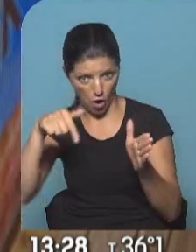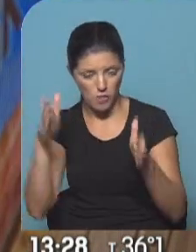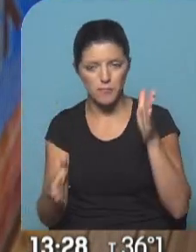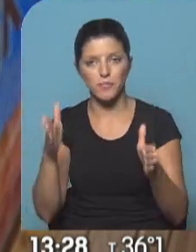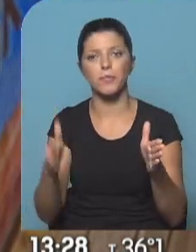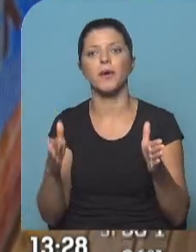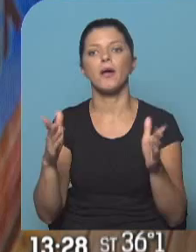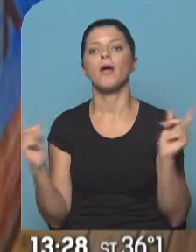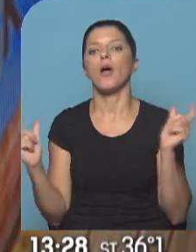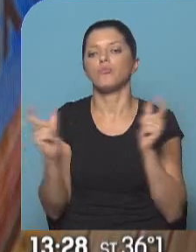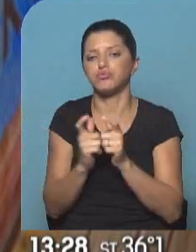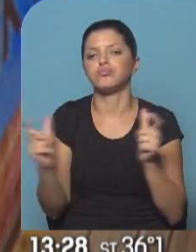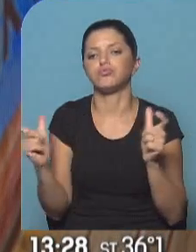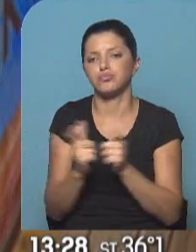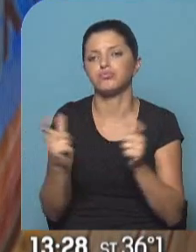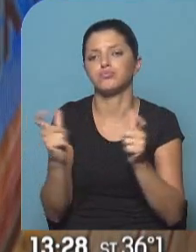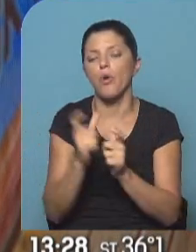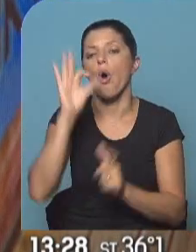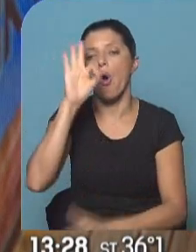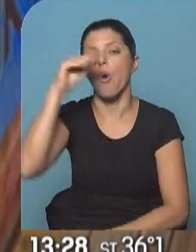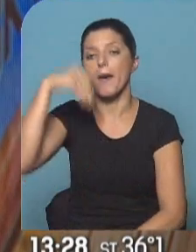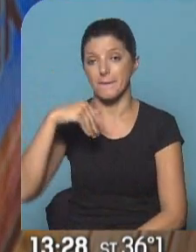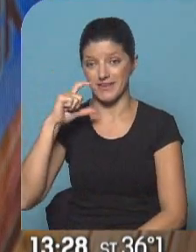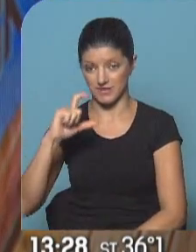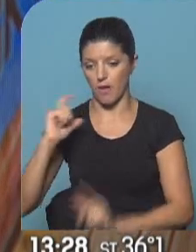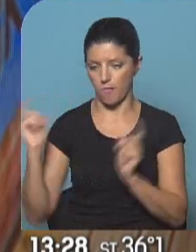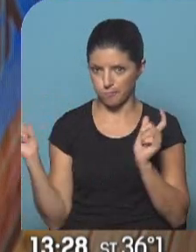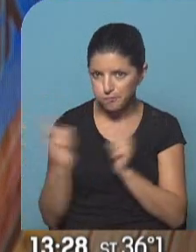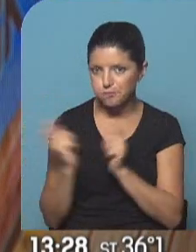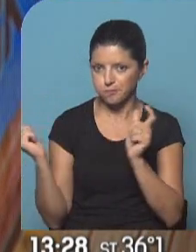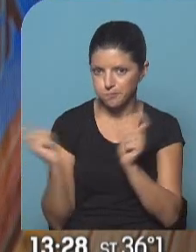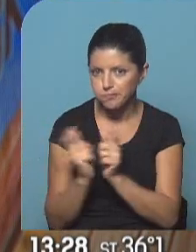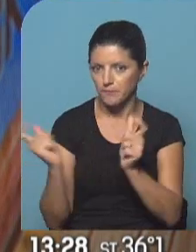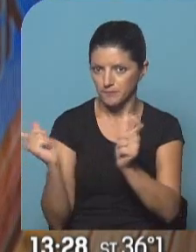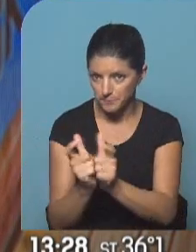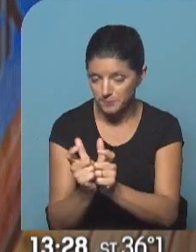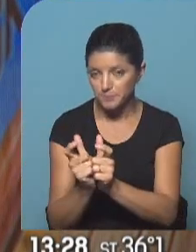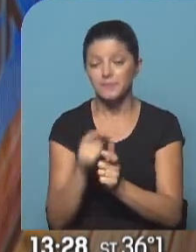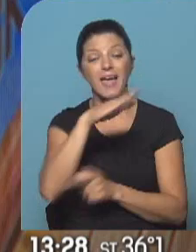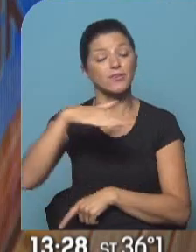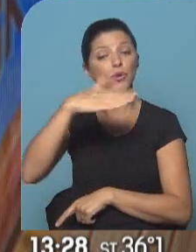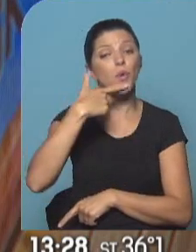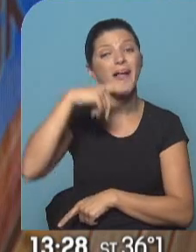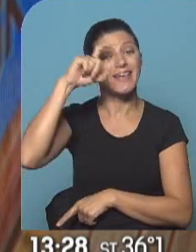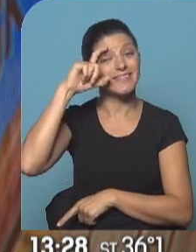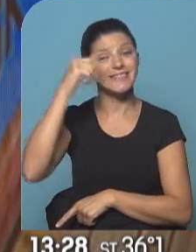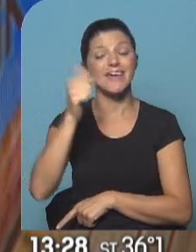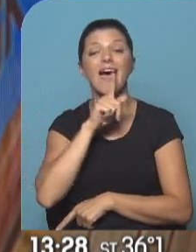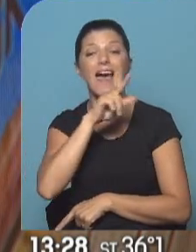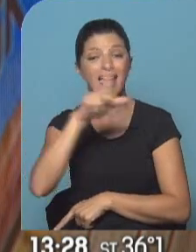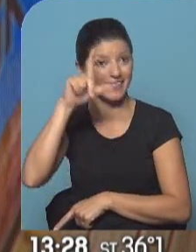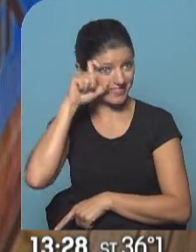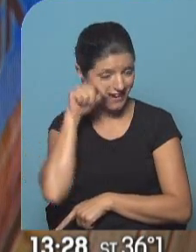la cumbre mundial de la Organización Mundial de Comercio, allí en esa ciudad aparentemente pacífica, en la cual